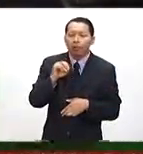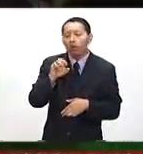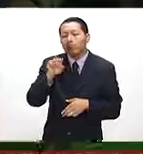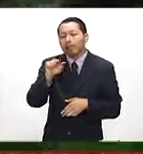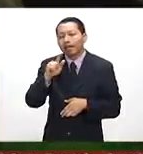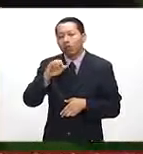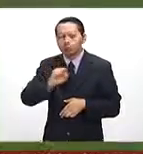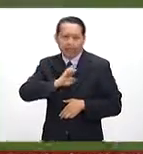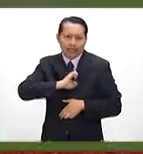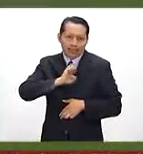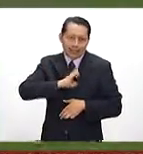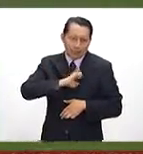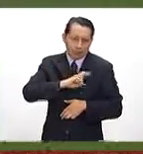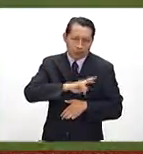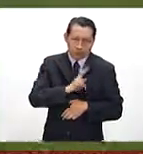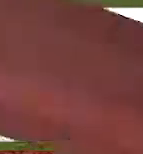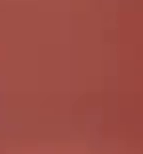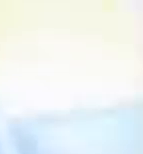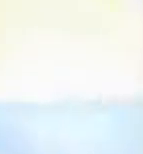el director técnico de Portugal.